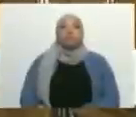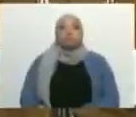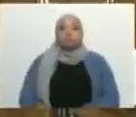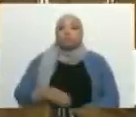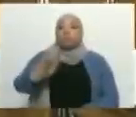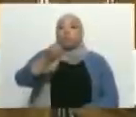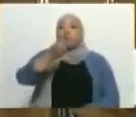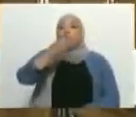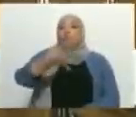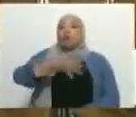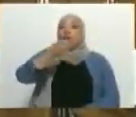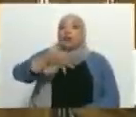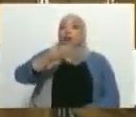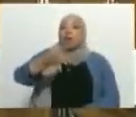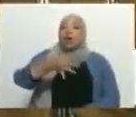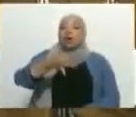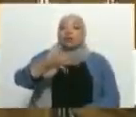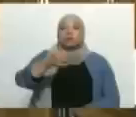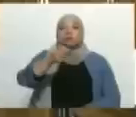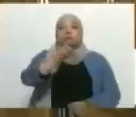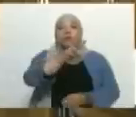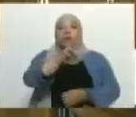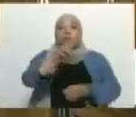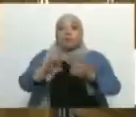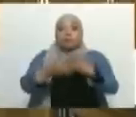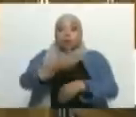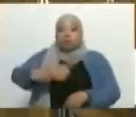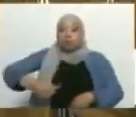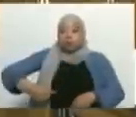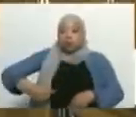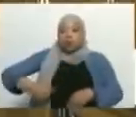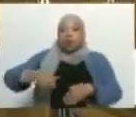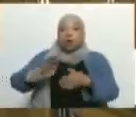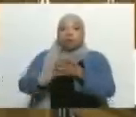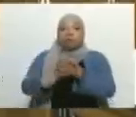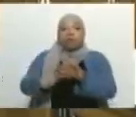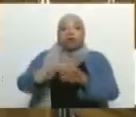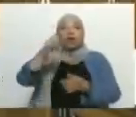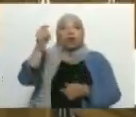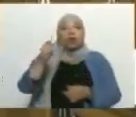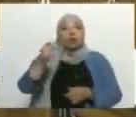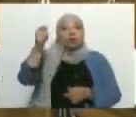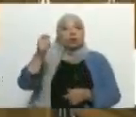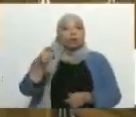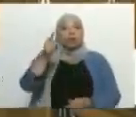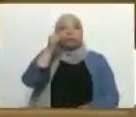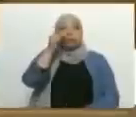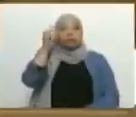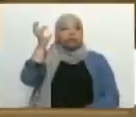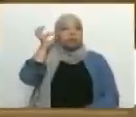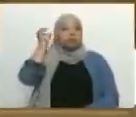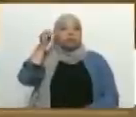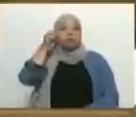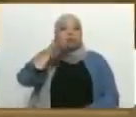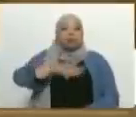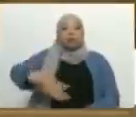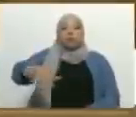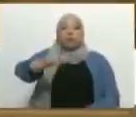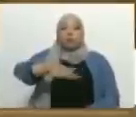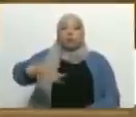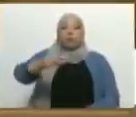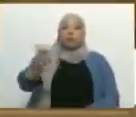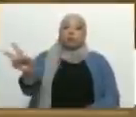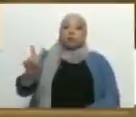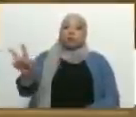presidente, vicepresidente, colegas diputados, diputadas, todo el pueblo de Venezuela. Sin duda